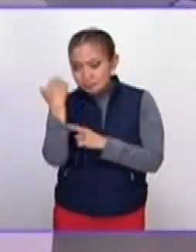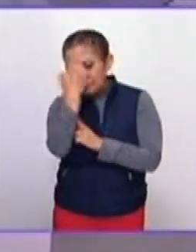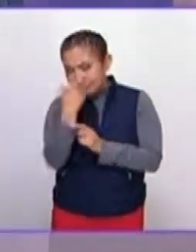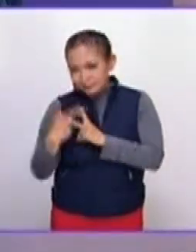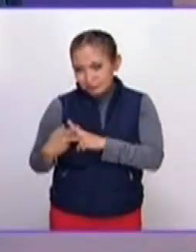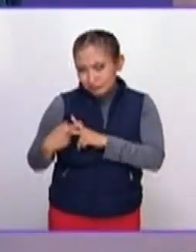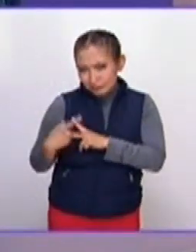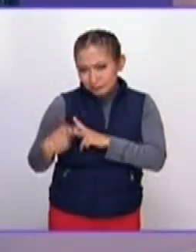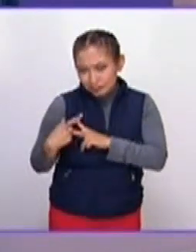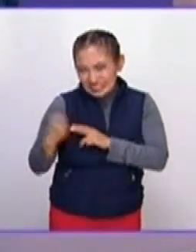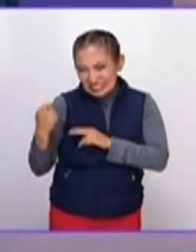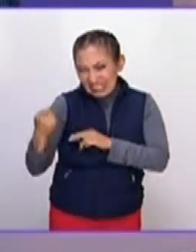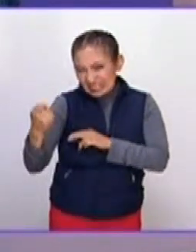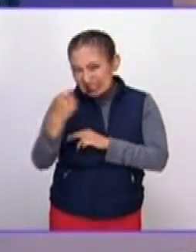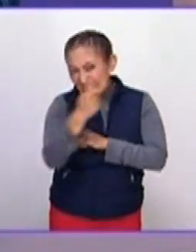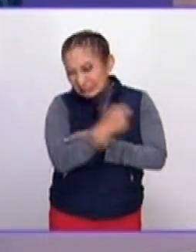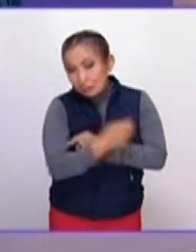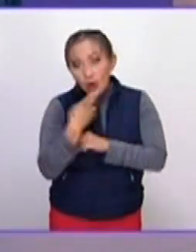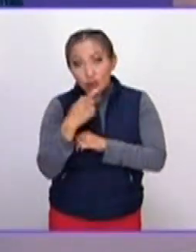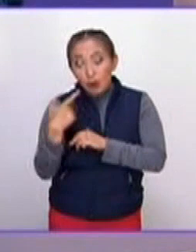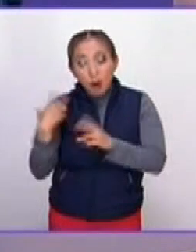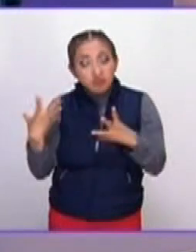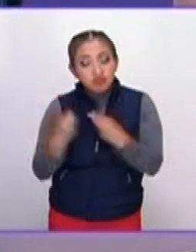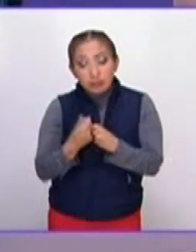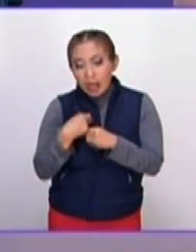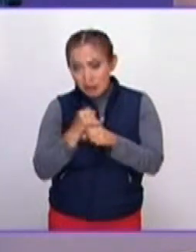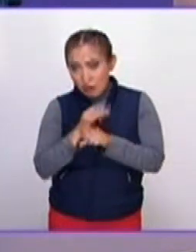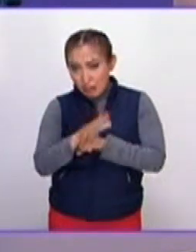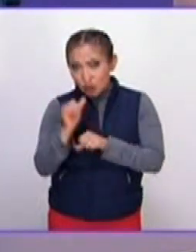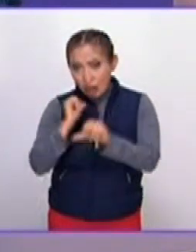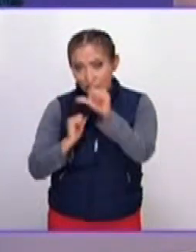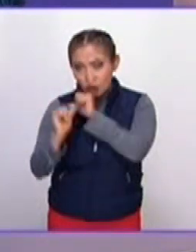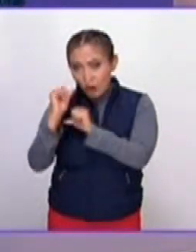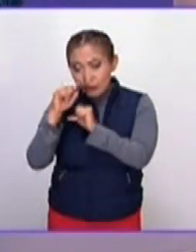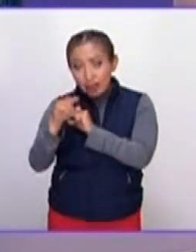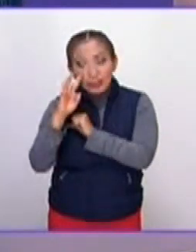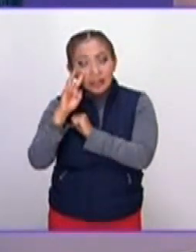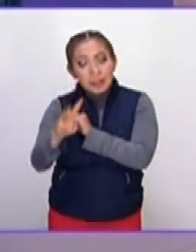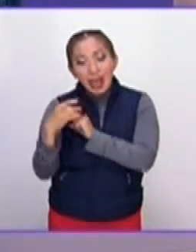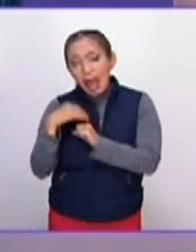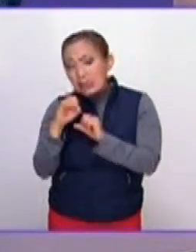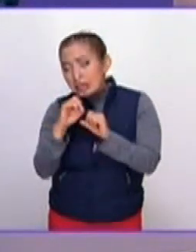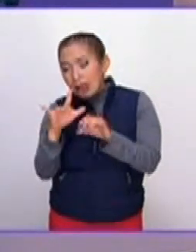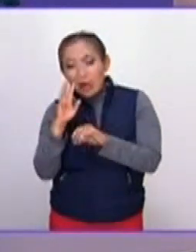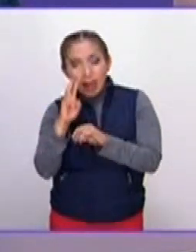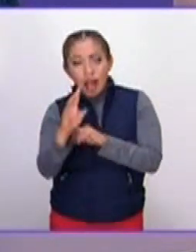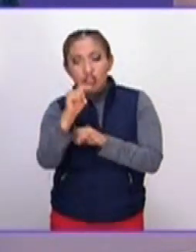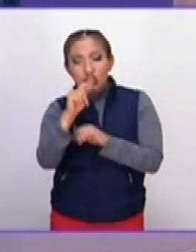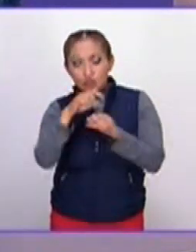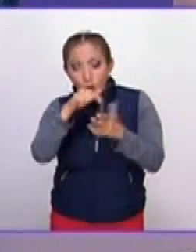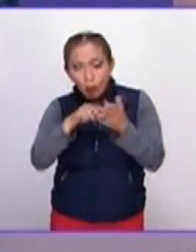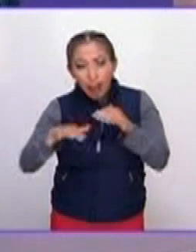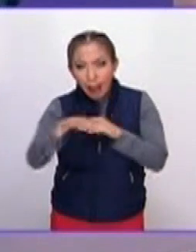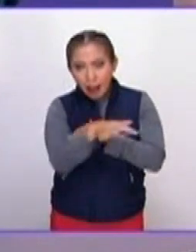una taxonomía. Para hacer todo un manejo estadístico de los datos en la arqueología, donde están implícitos la